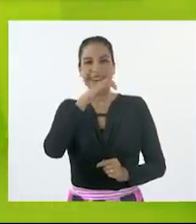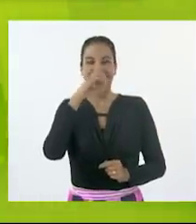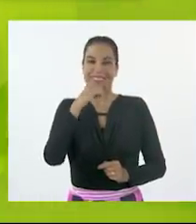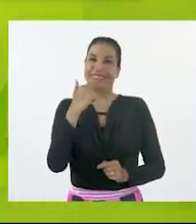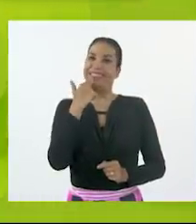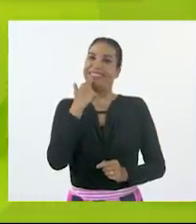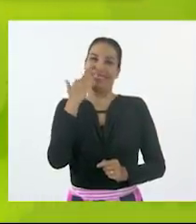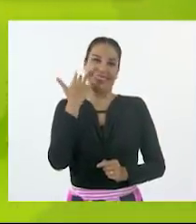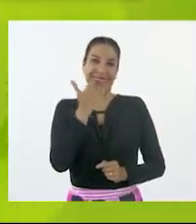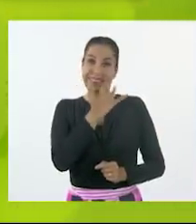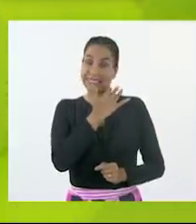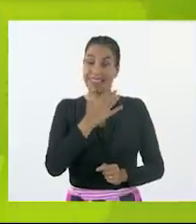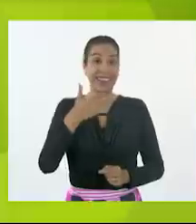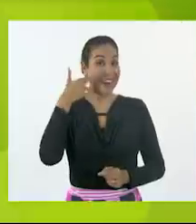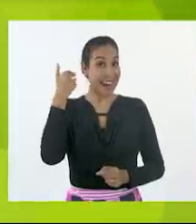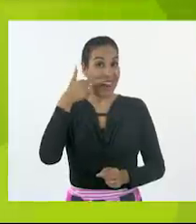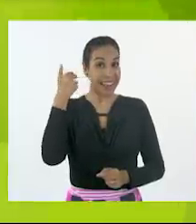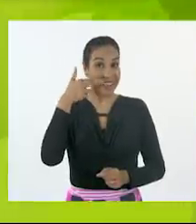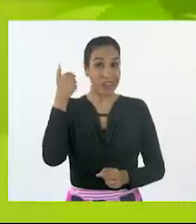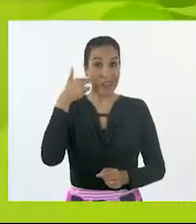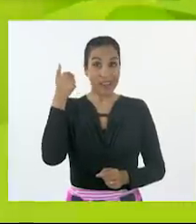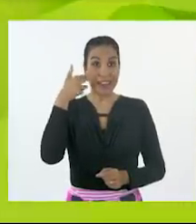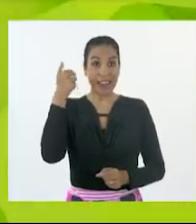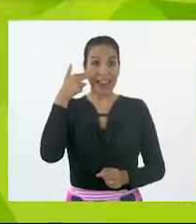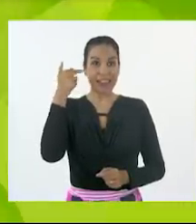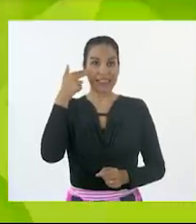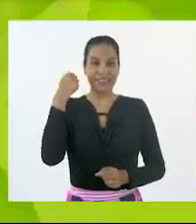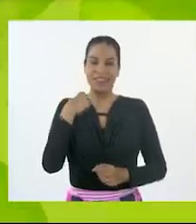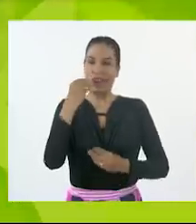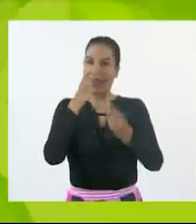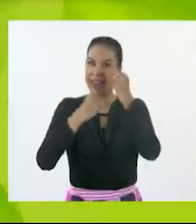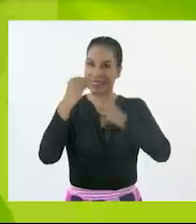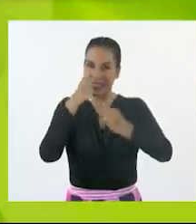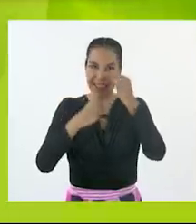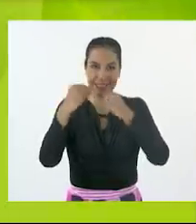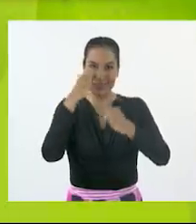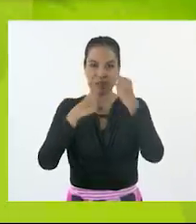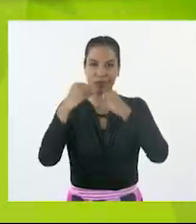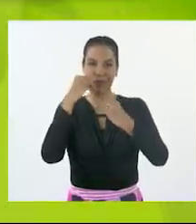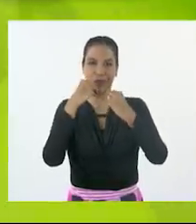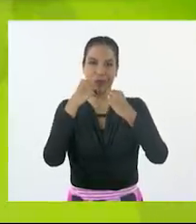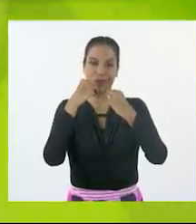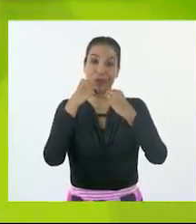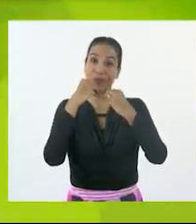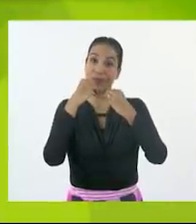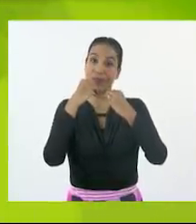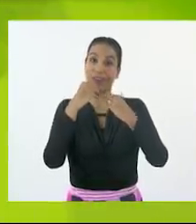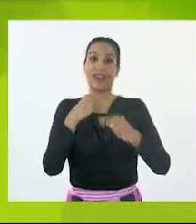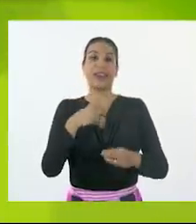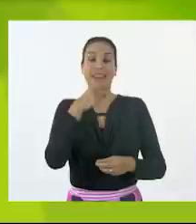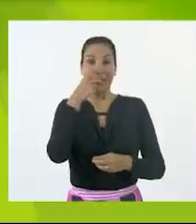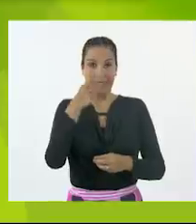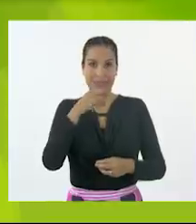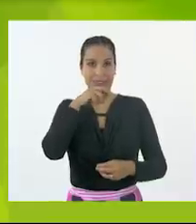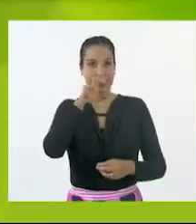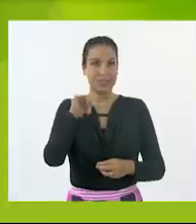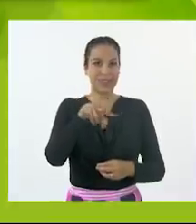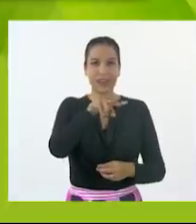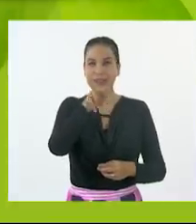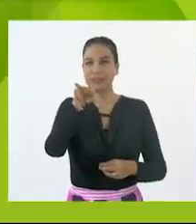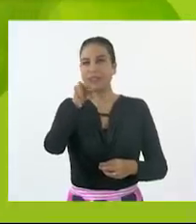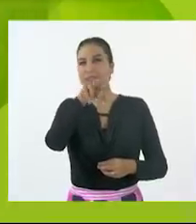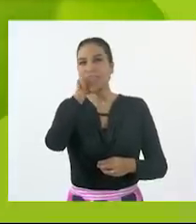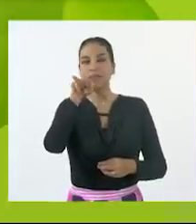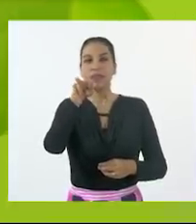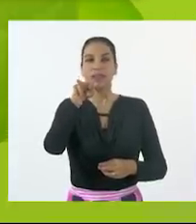y apetitosos ratones, me los comeré, dijo la serpiente.